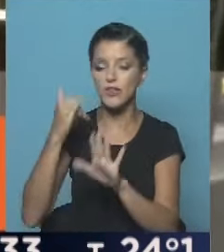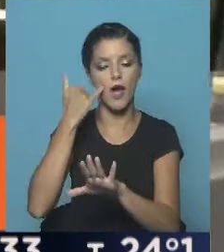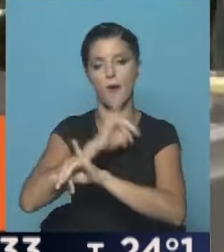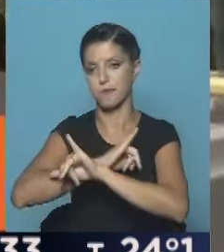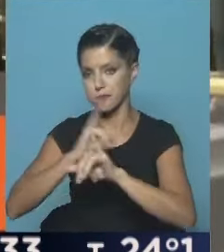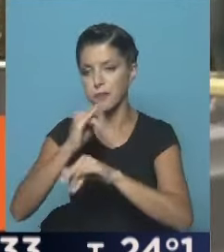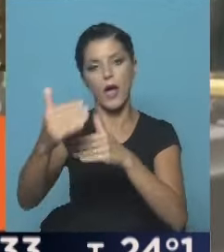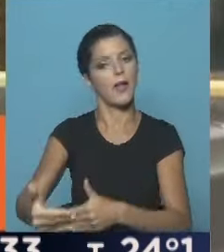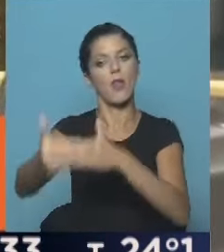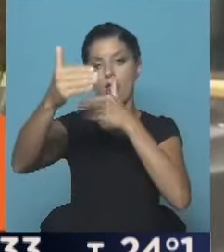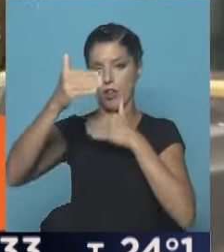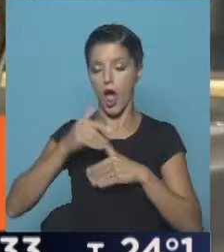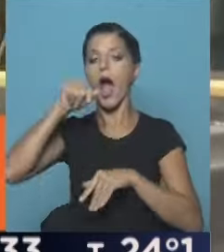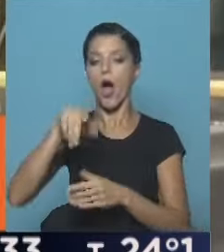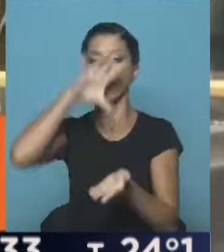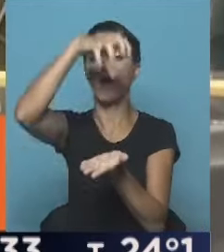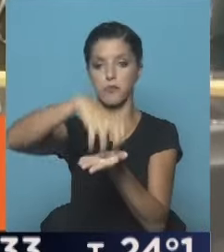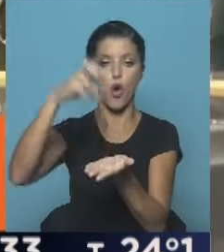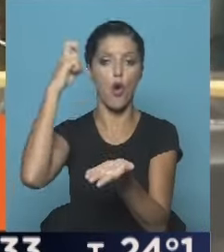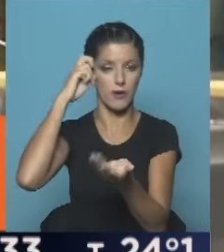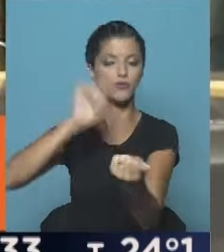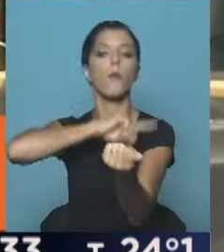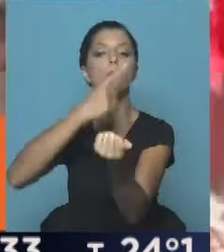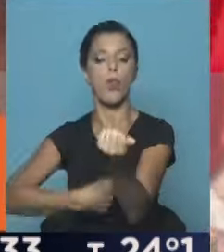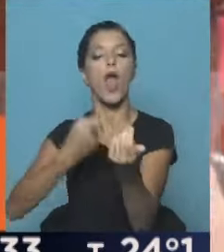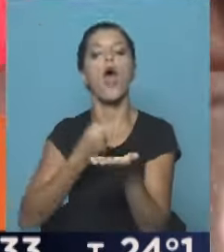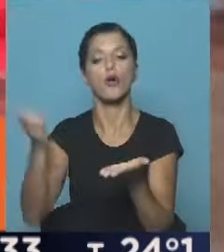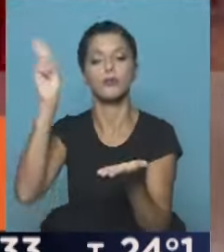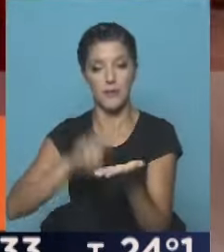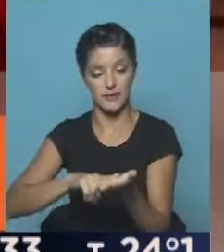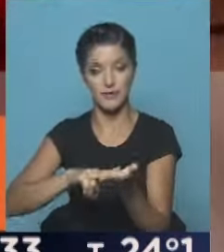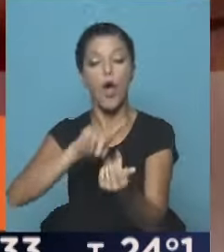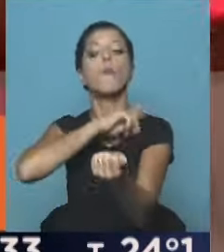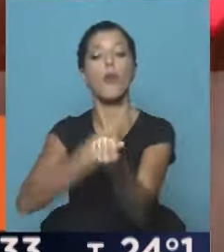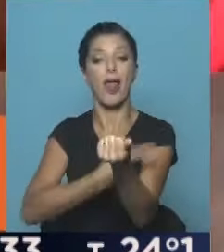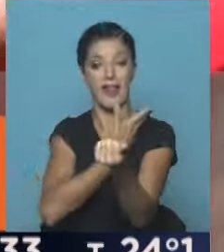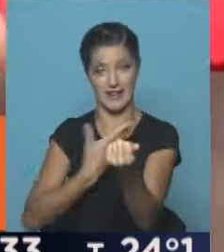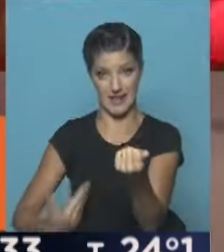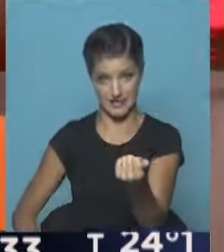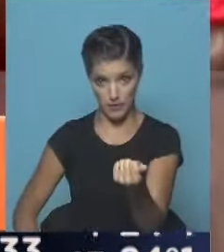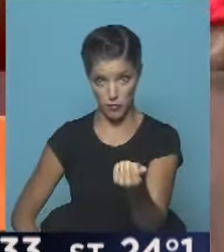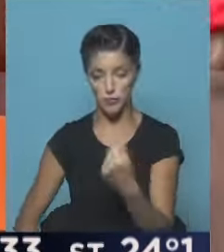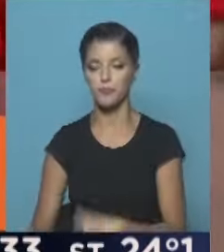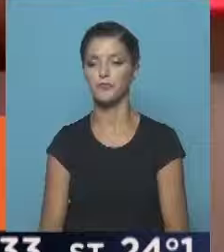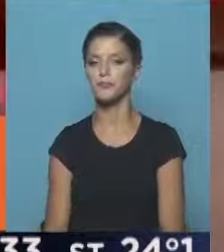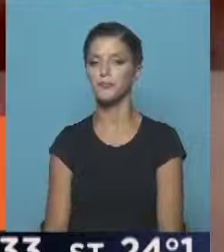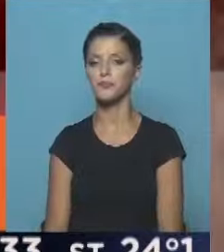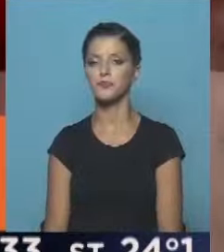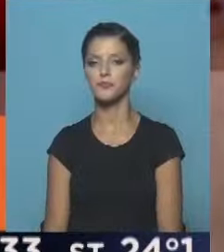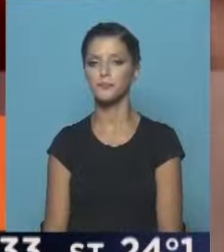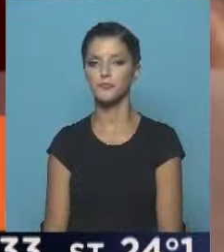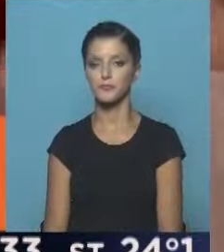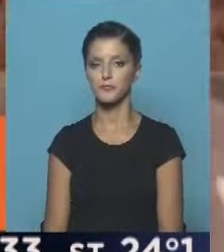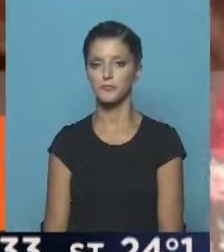fue marcha atrás, volvió el poder al Parlamento, el poder legislativo. En principio, el orden,